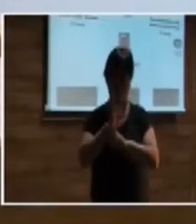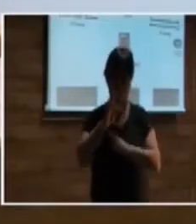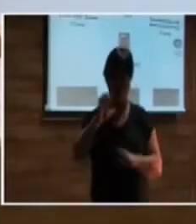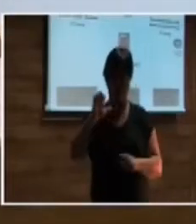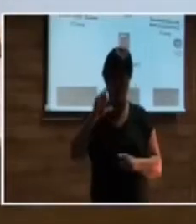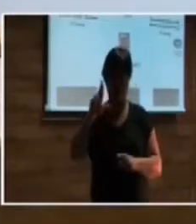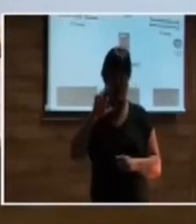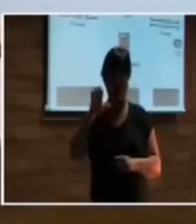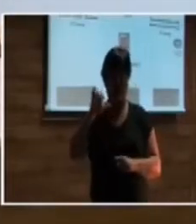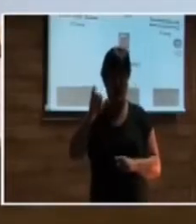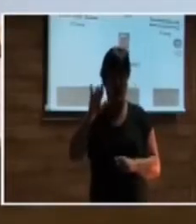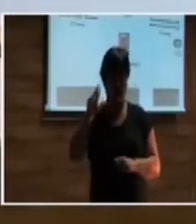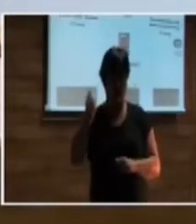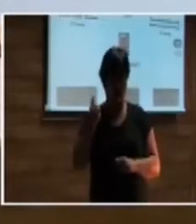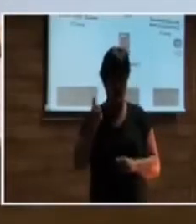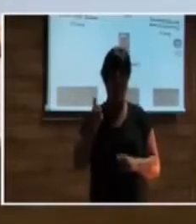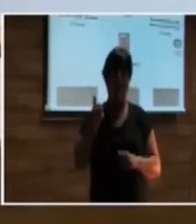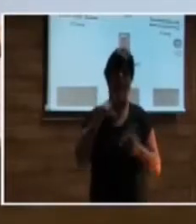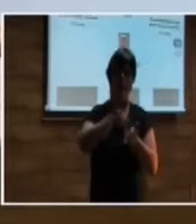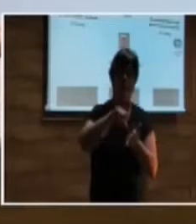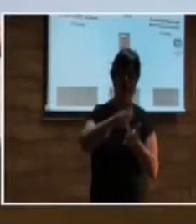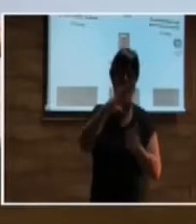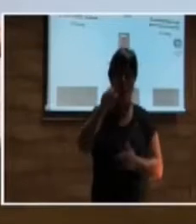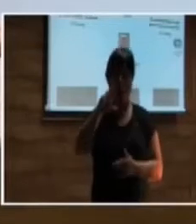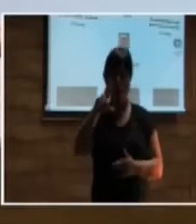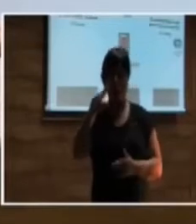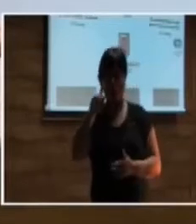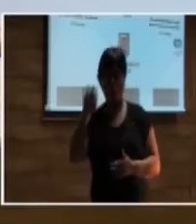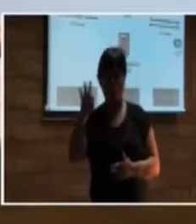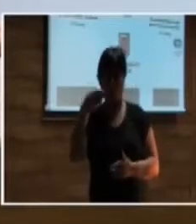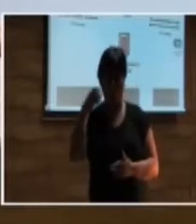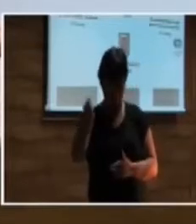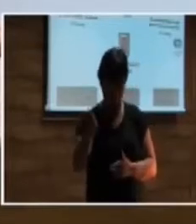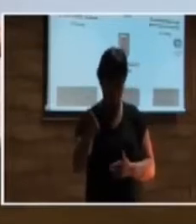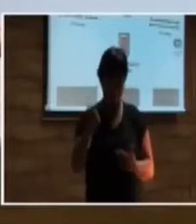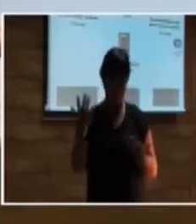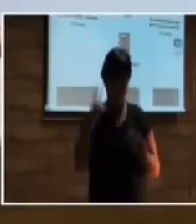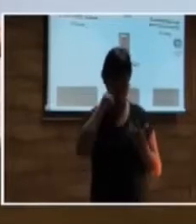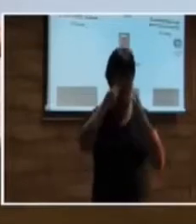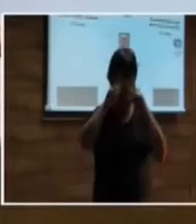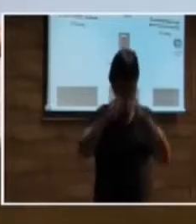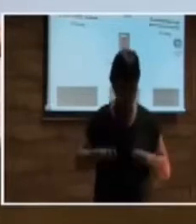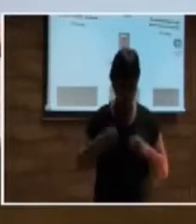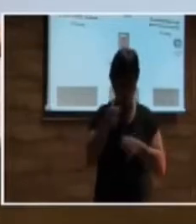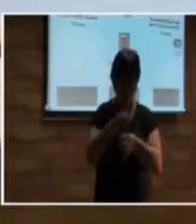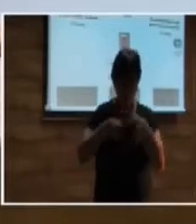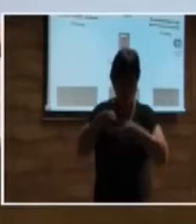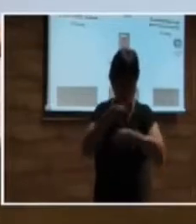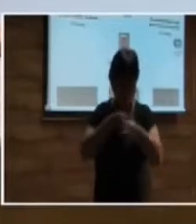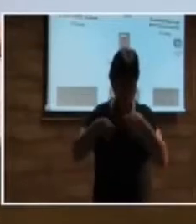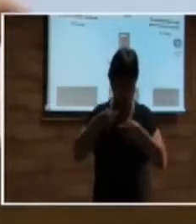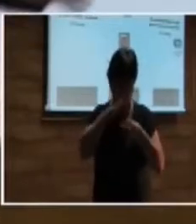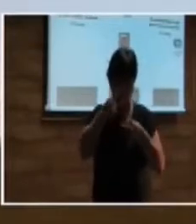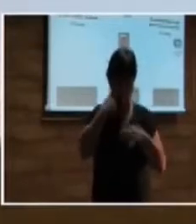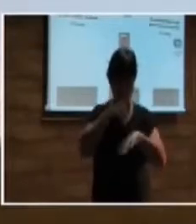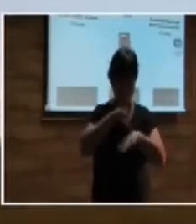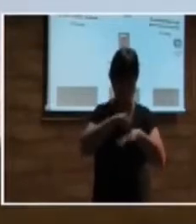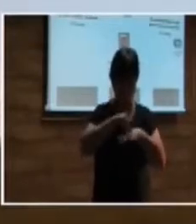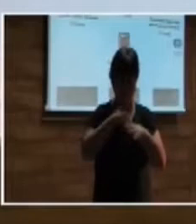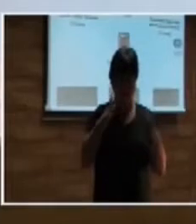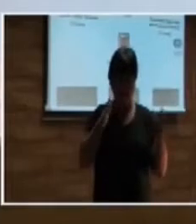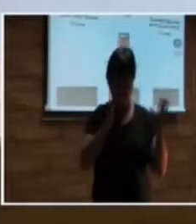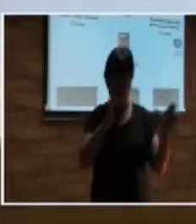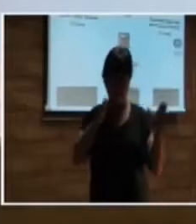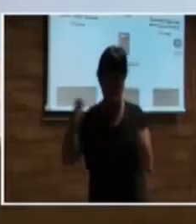la ciudad de Córdoba, donde estudiamos reprogramación celular. Y esto muestra lo que es medicina translacional. Como centros que